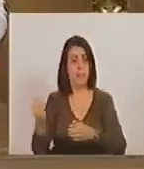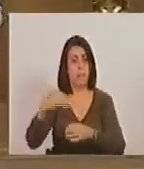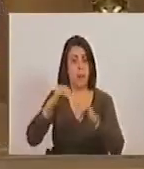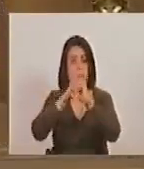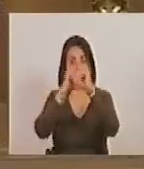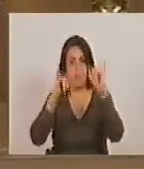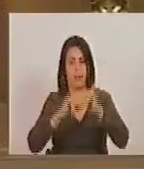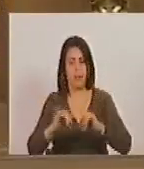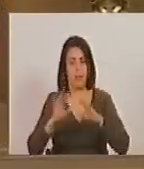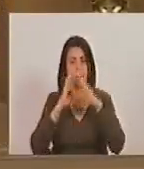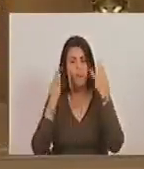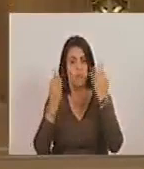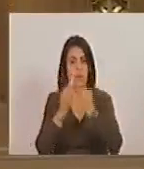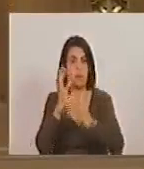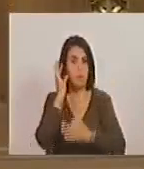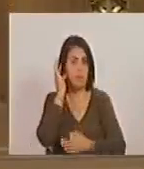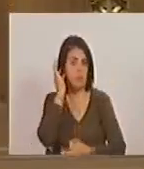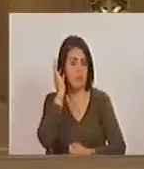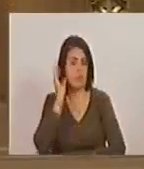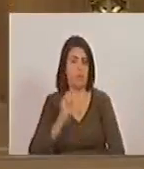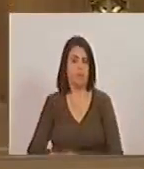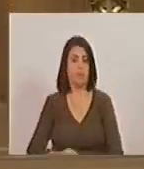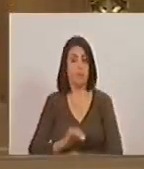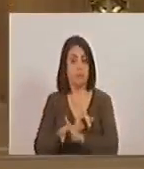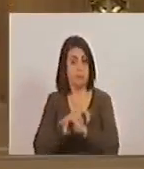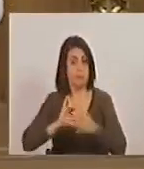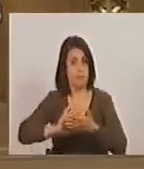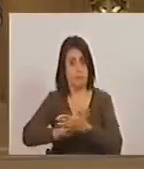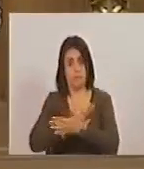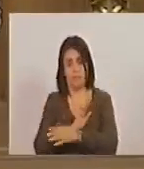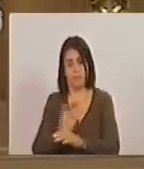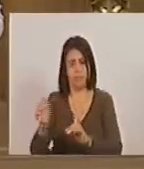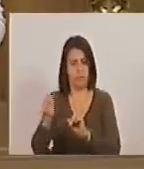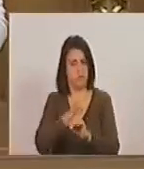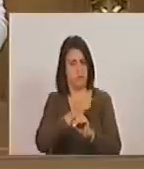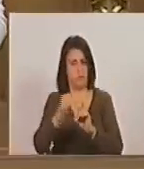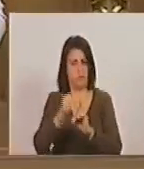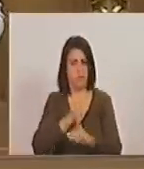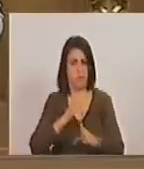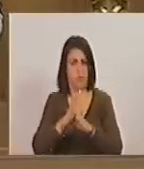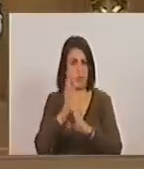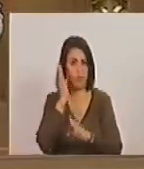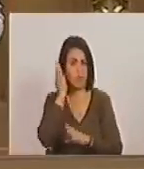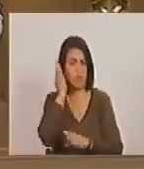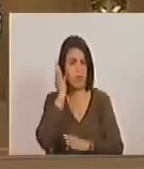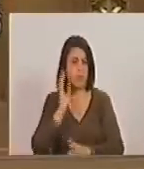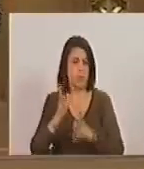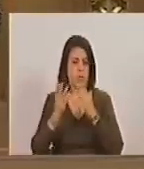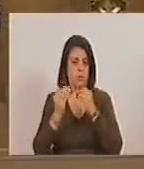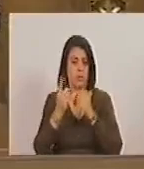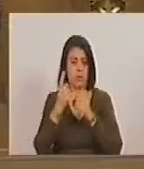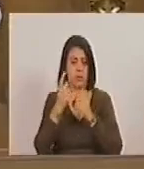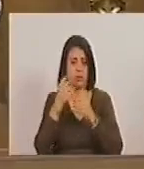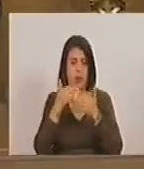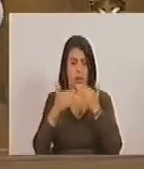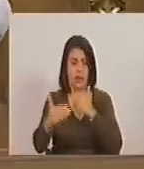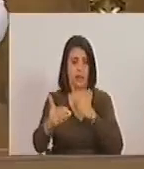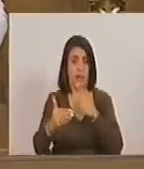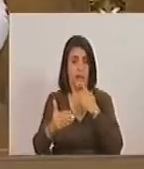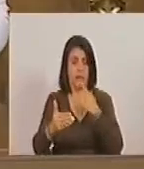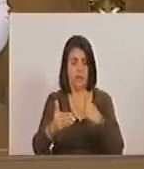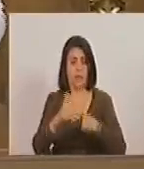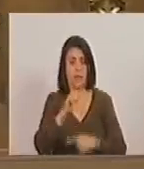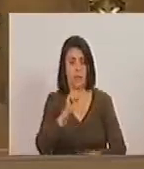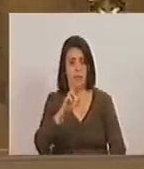felicidad de la familia y de la mujer, donde erradicamos la no violencia contra la mujer, que falta mucho todavía, porque como lo decía